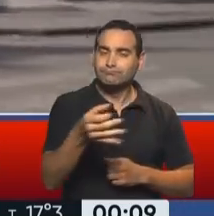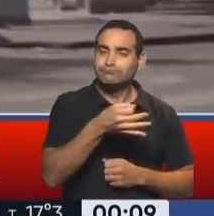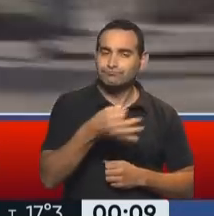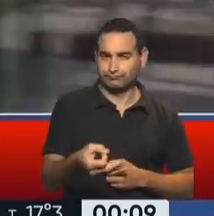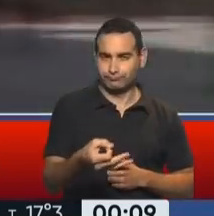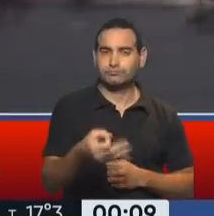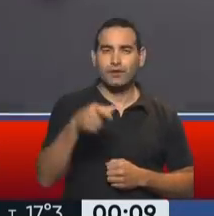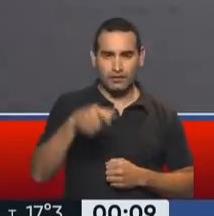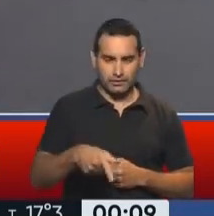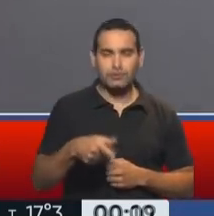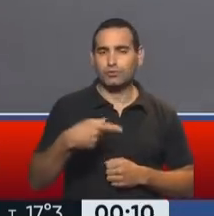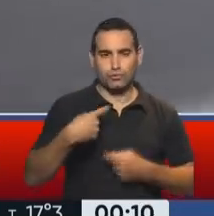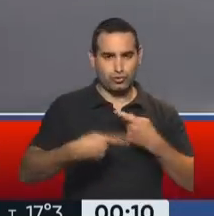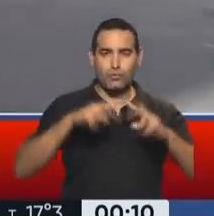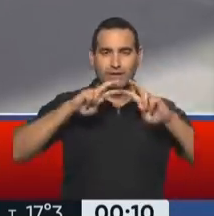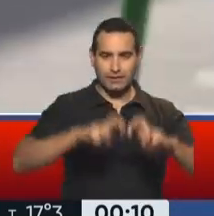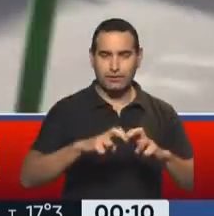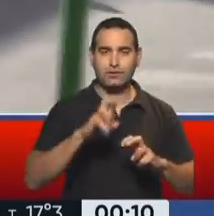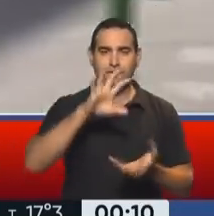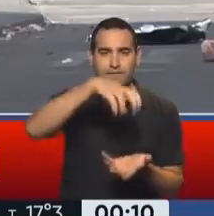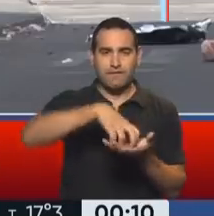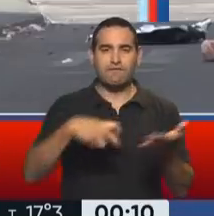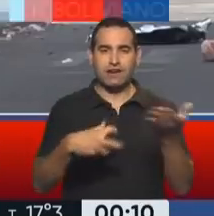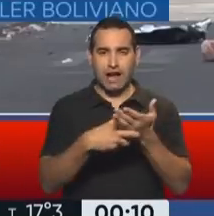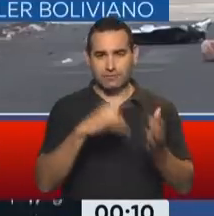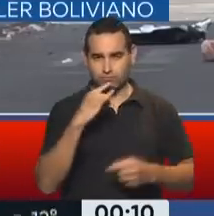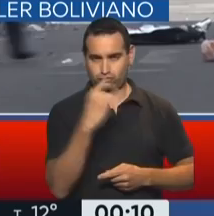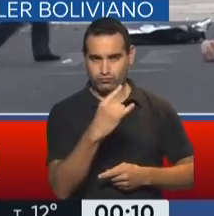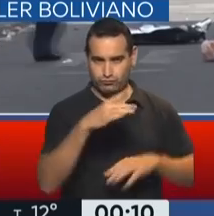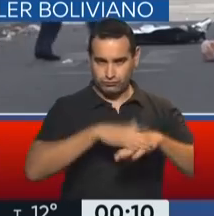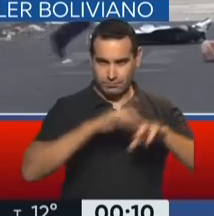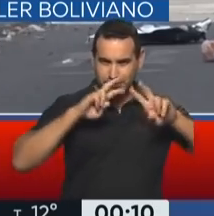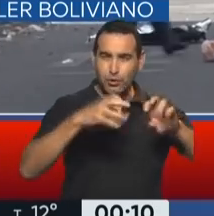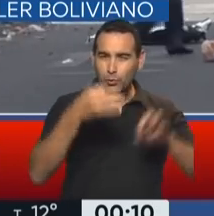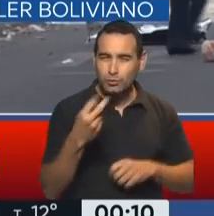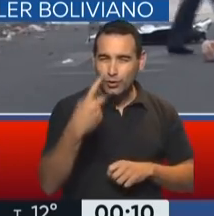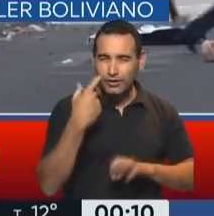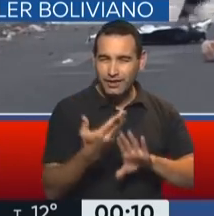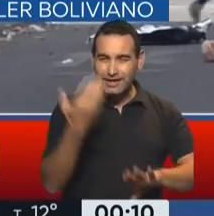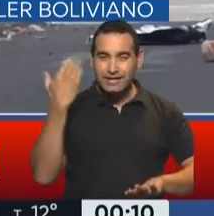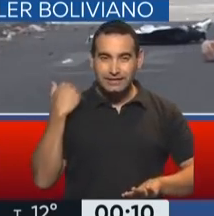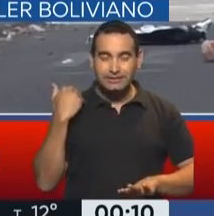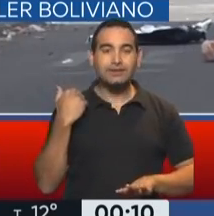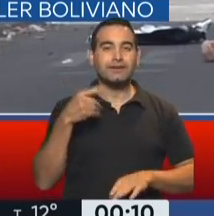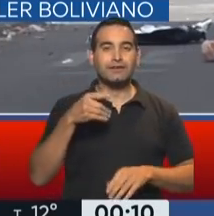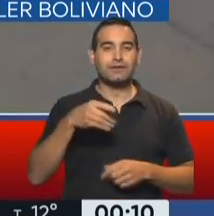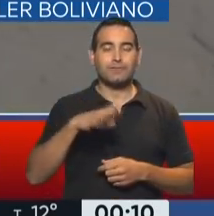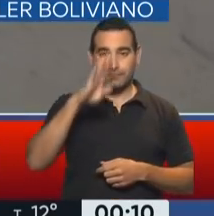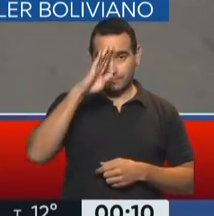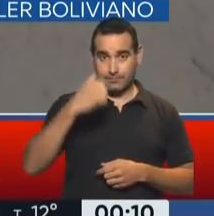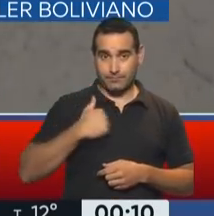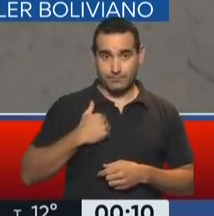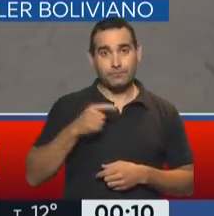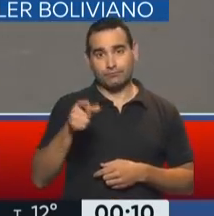Exactamente. Hay caso abierto acá, está a cargo de la Fiscalía. Precisamente hace un par de días este general Terceros fue a declarar